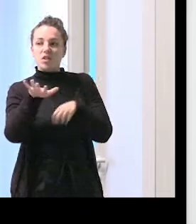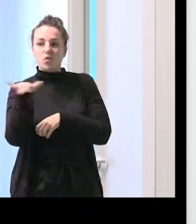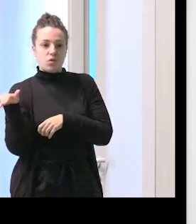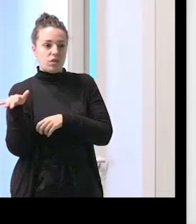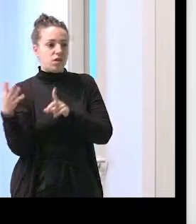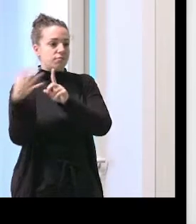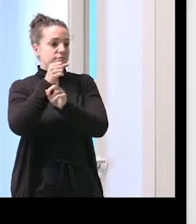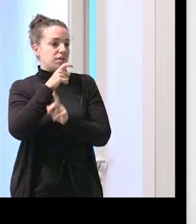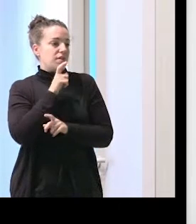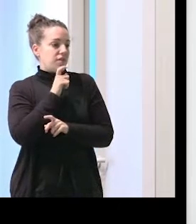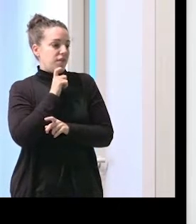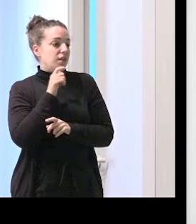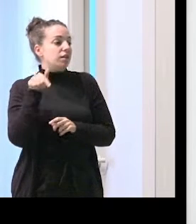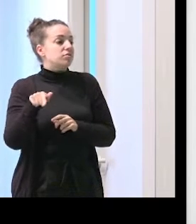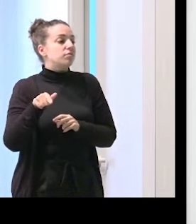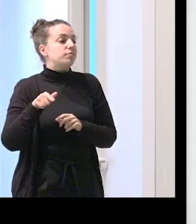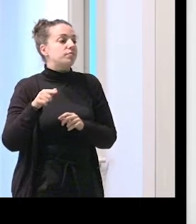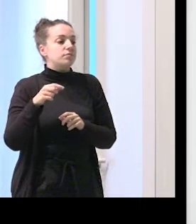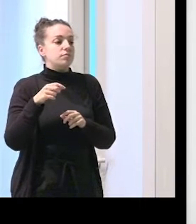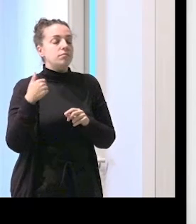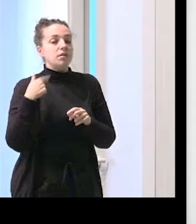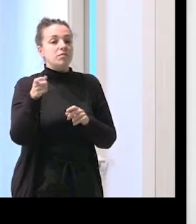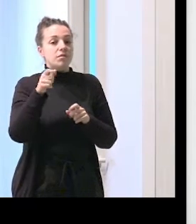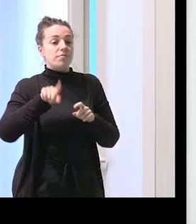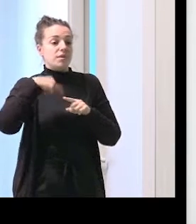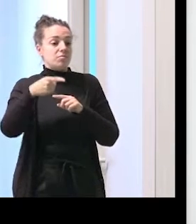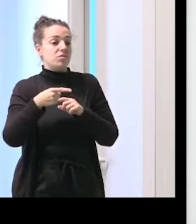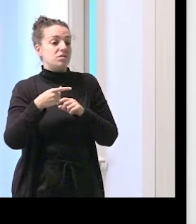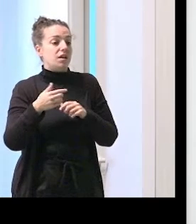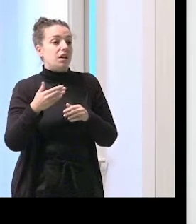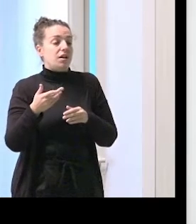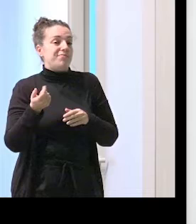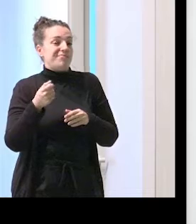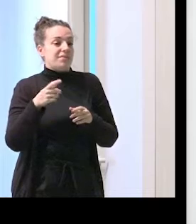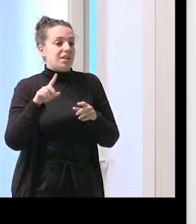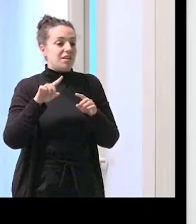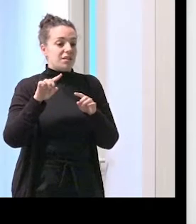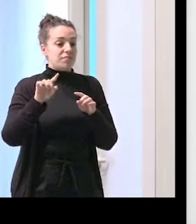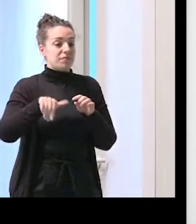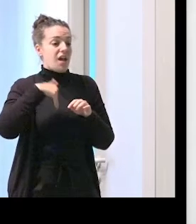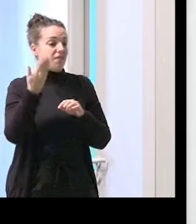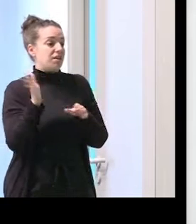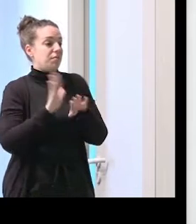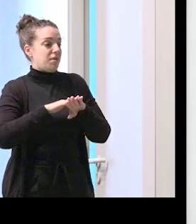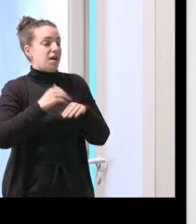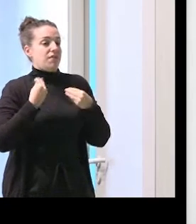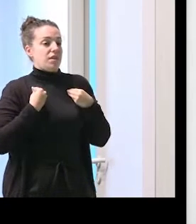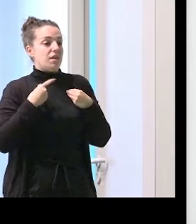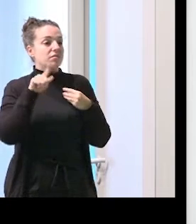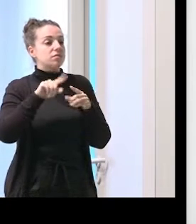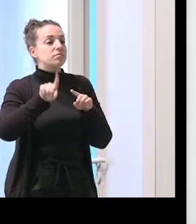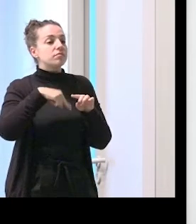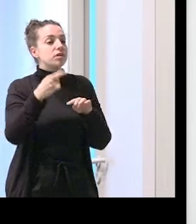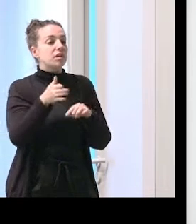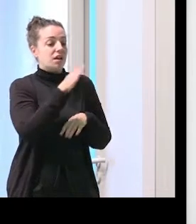manera. Y este déficit puede dar lugar a situaciones de riesgo en la vida cotidiana al disminuir la capacidad de alerta. Una causa importante de accidentes,